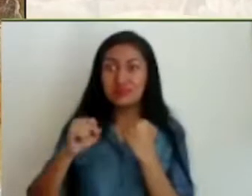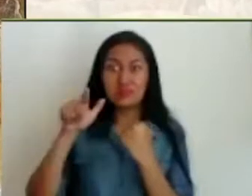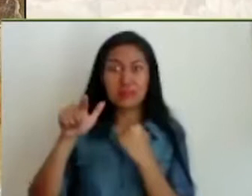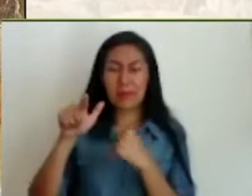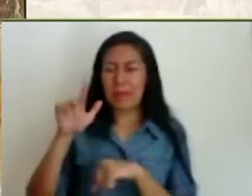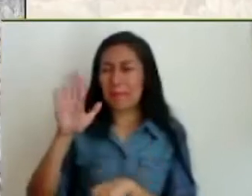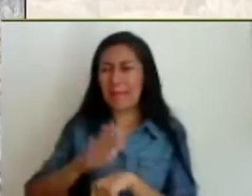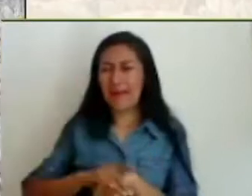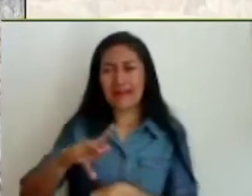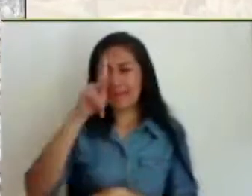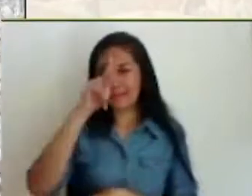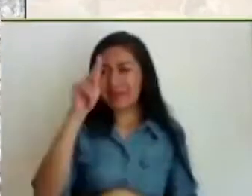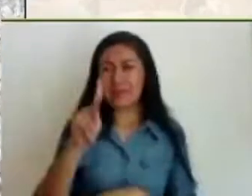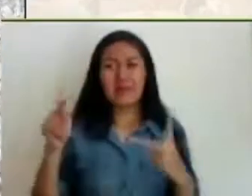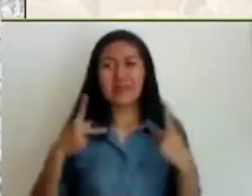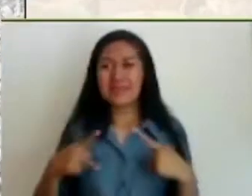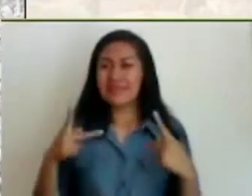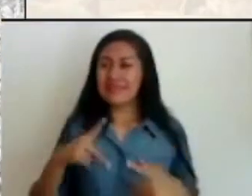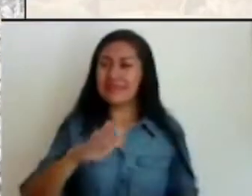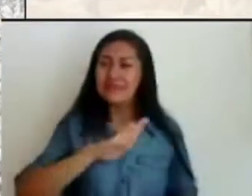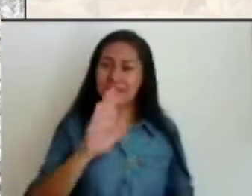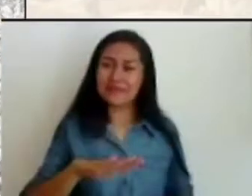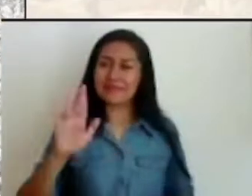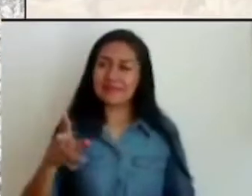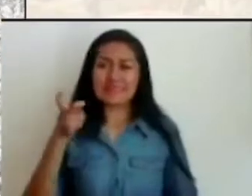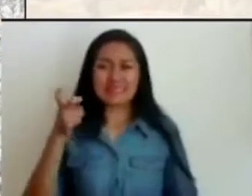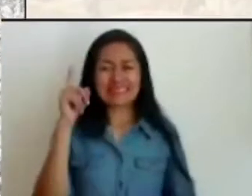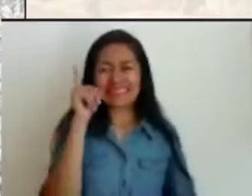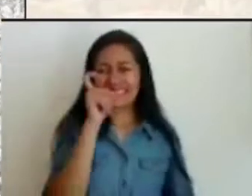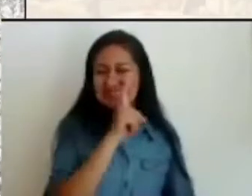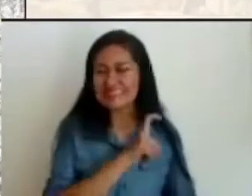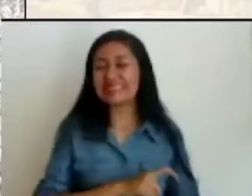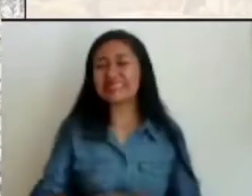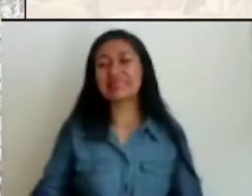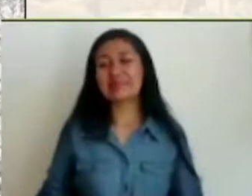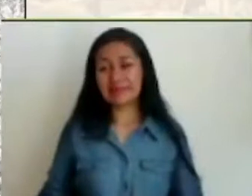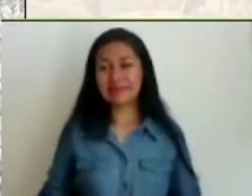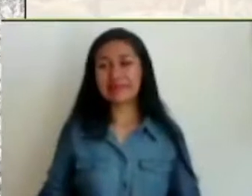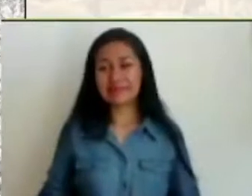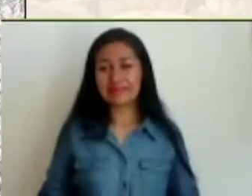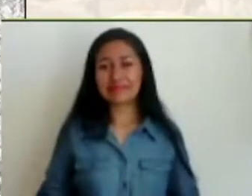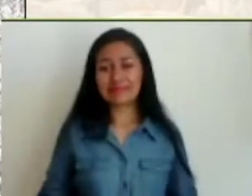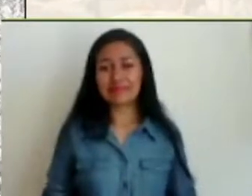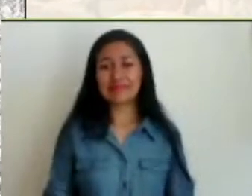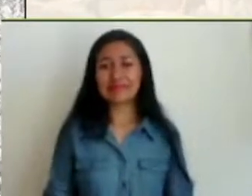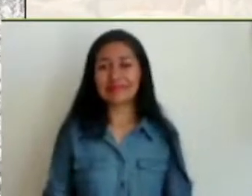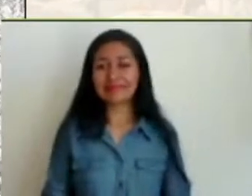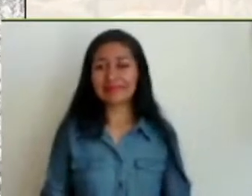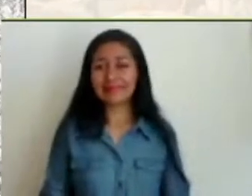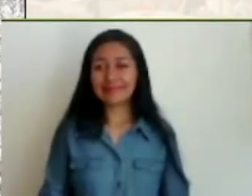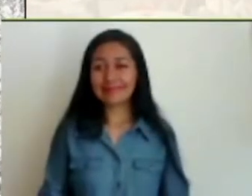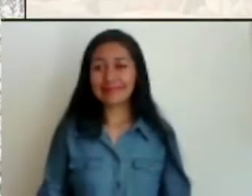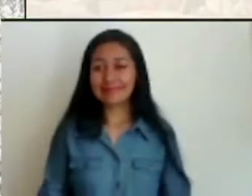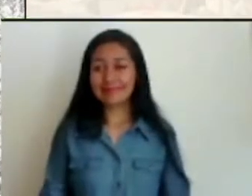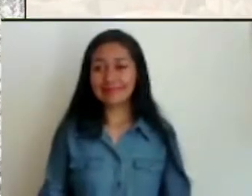de 1630, allora una solenne processione per cercare di ottenere la protezione della Beata Vergine e la scomparsa del